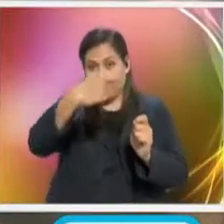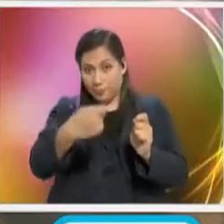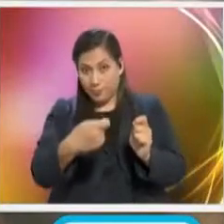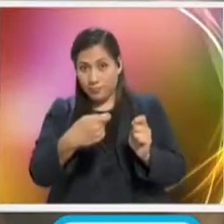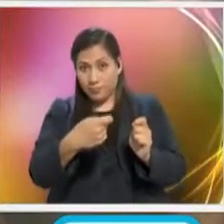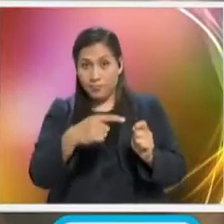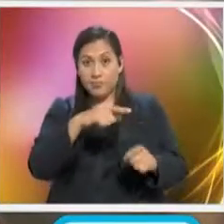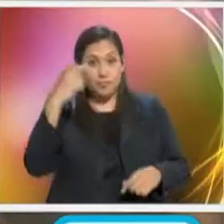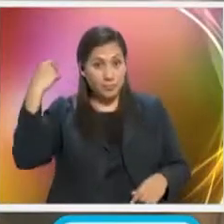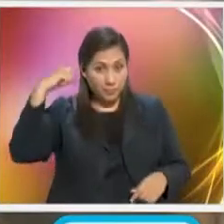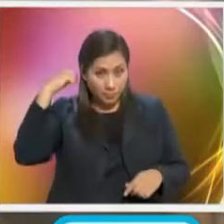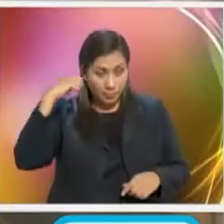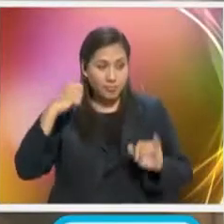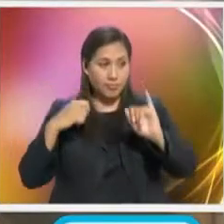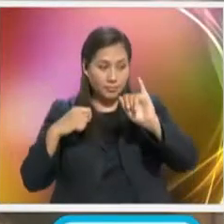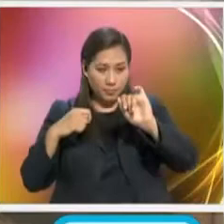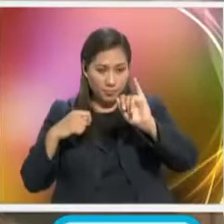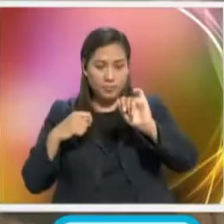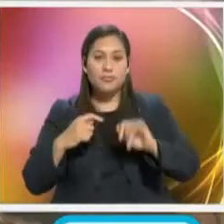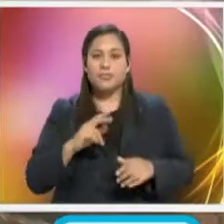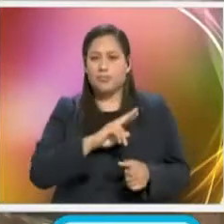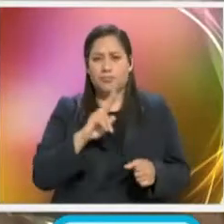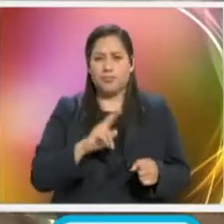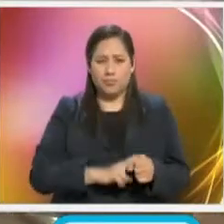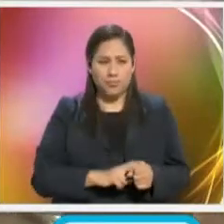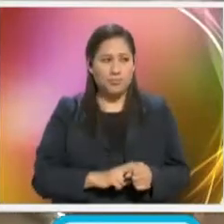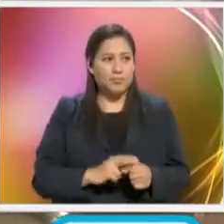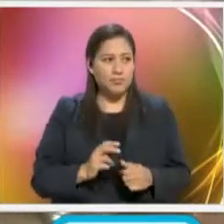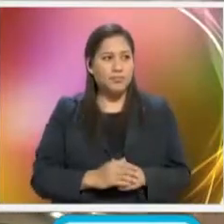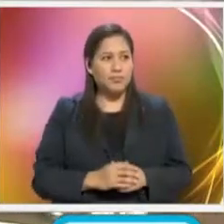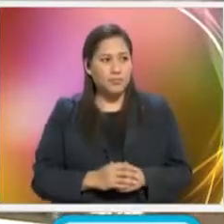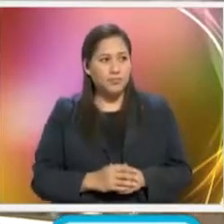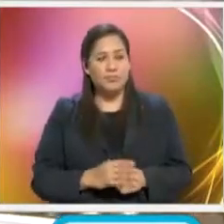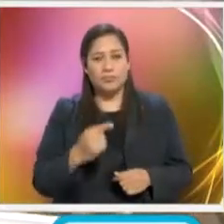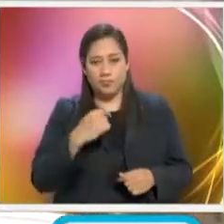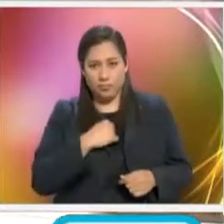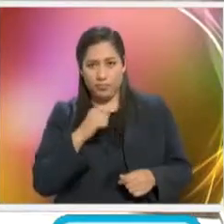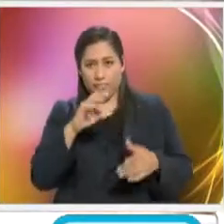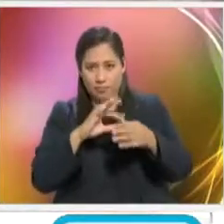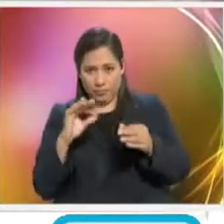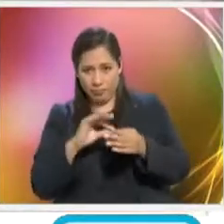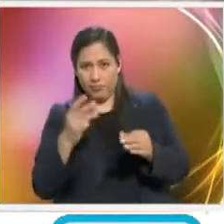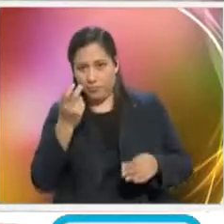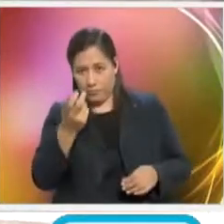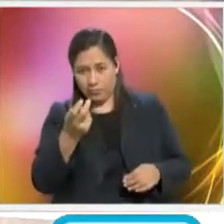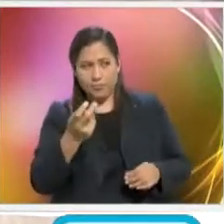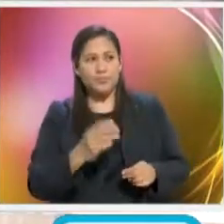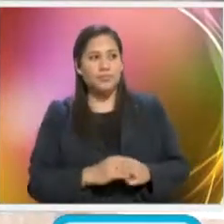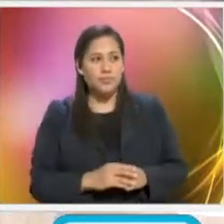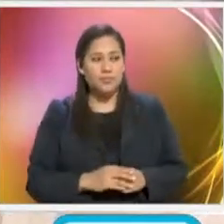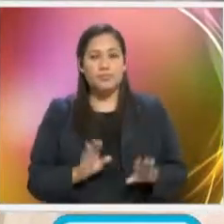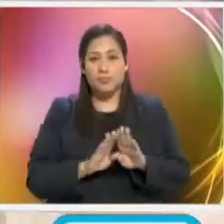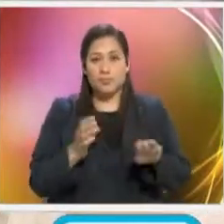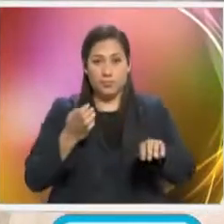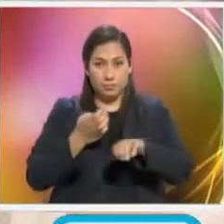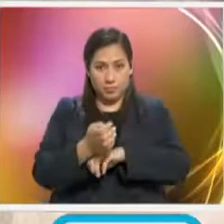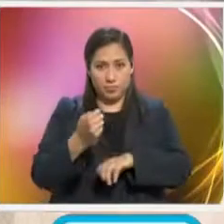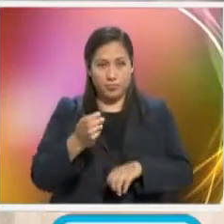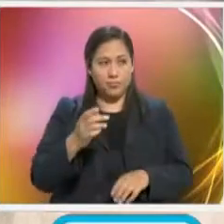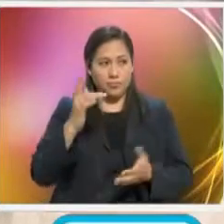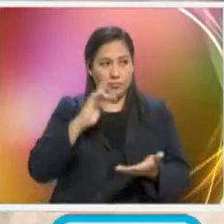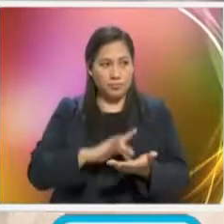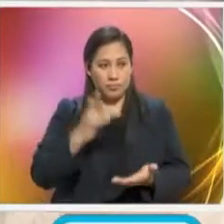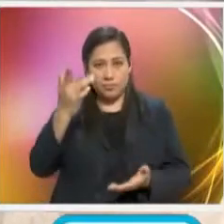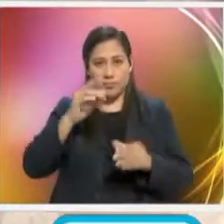plátano Bueno. tabasco, ¿no? Sí, este es el plátano normal. Perdón, te voy a quitar Que es aquí el que precisamente yo comentaba que, bueno, pues a través de ese estado Sí, exacto.